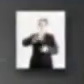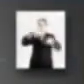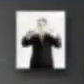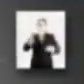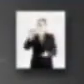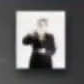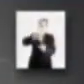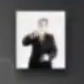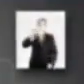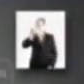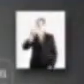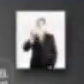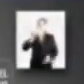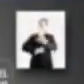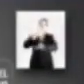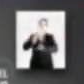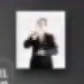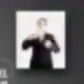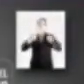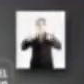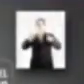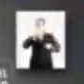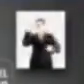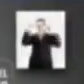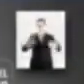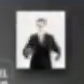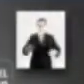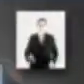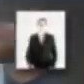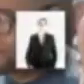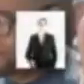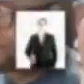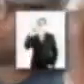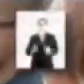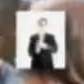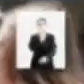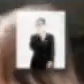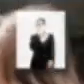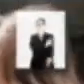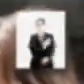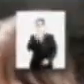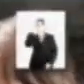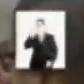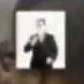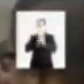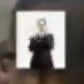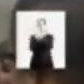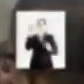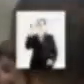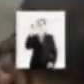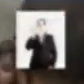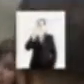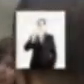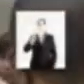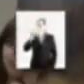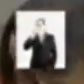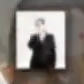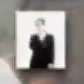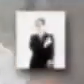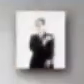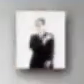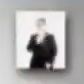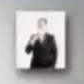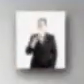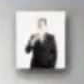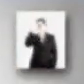más bien optimista de las cosas. Qué bueno. En este cuadro tan... Tengo ahí uno que ve la copa medio llena y el otro que ve la copa medio vacía. Eso es bueno